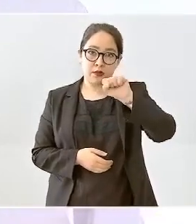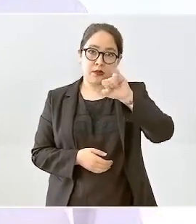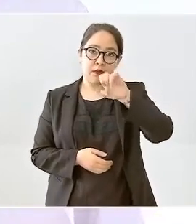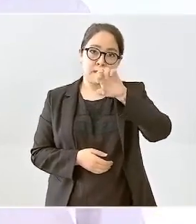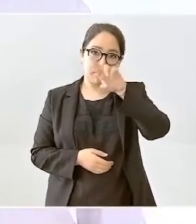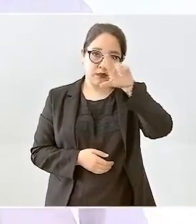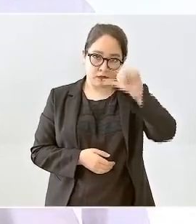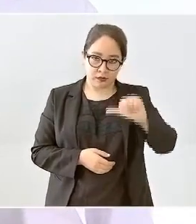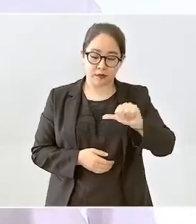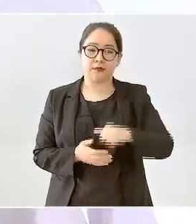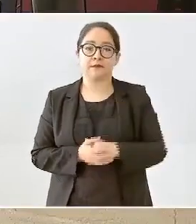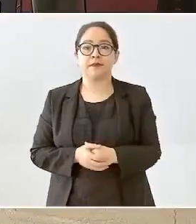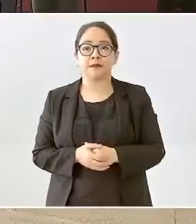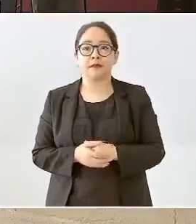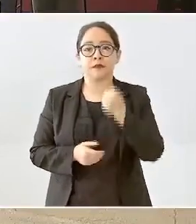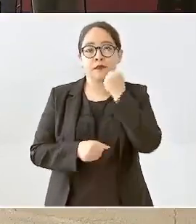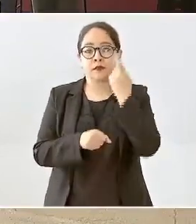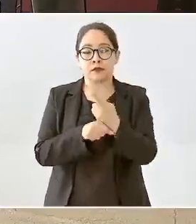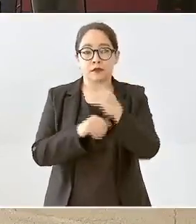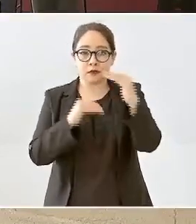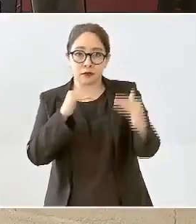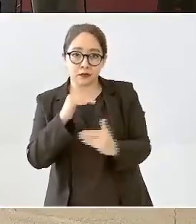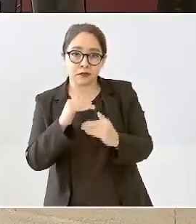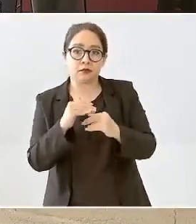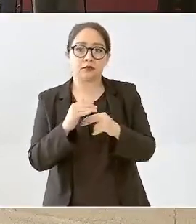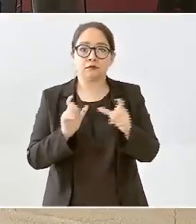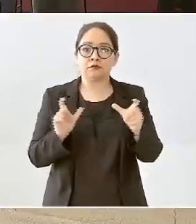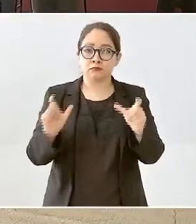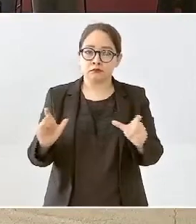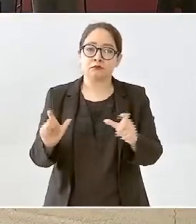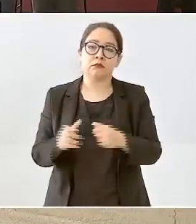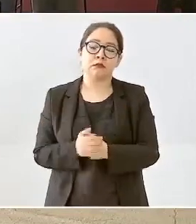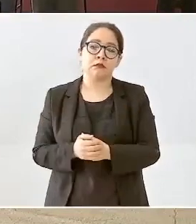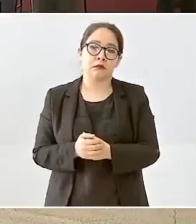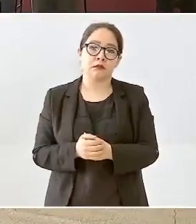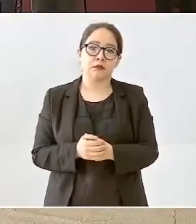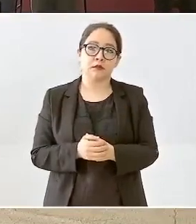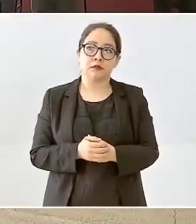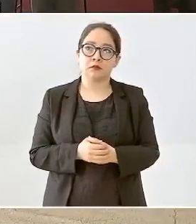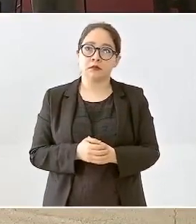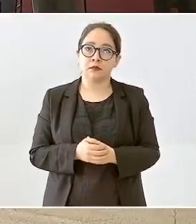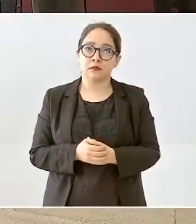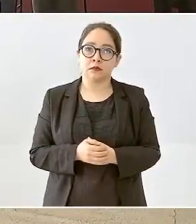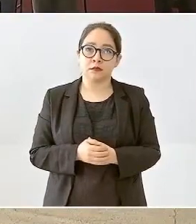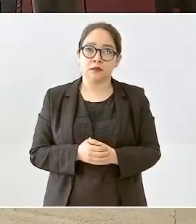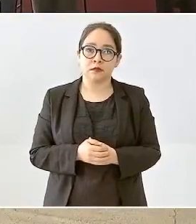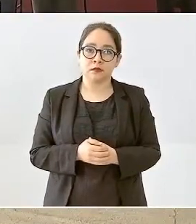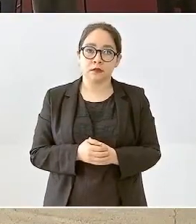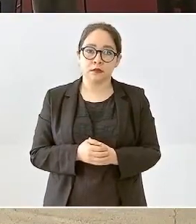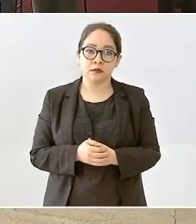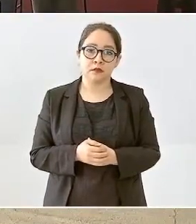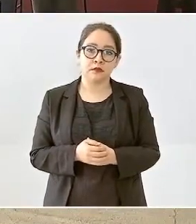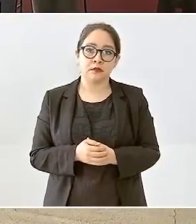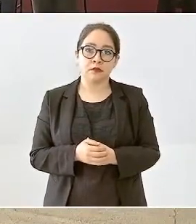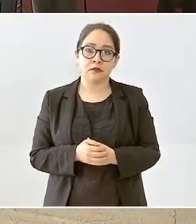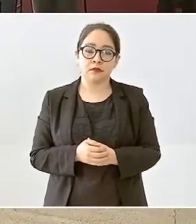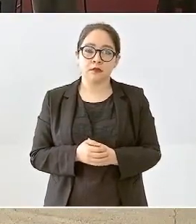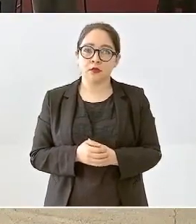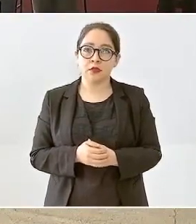el secretario de Seguridad y Protección Ciudadana, la secretaria de Seguridad y Protección Ciudadana, Rosa Isela Rodríguez,